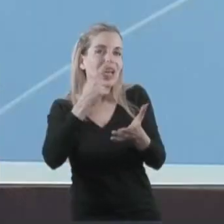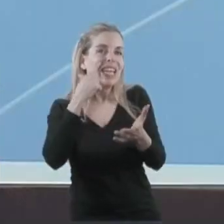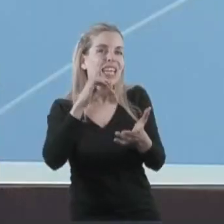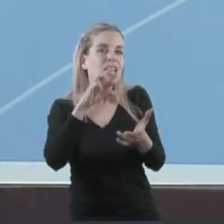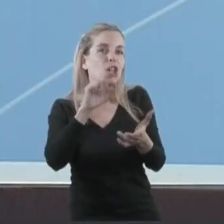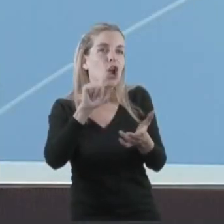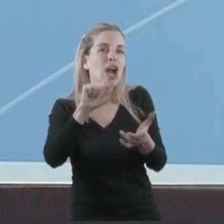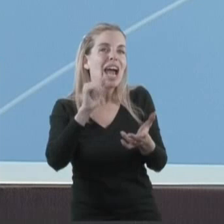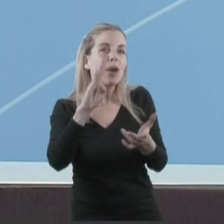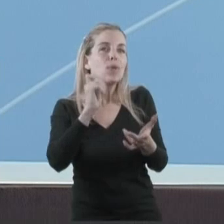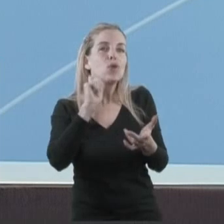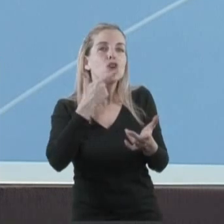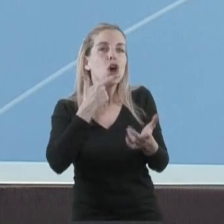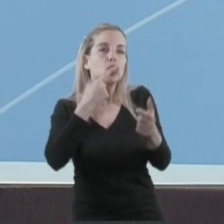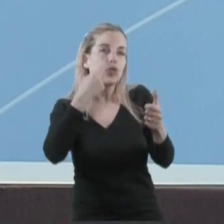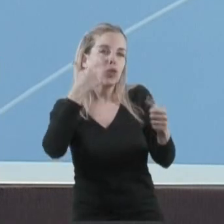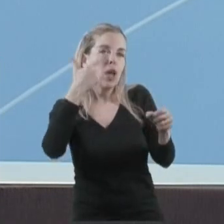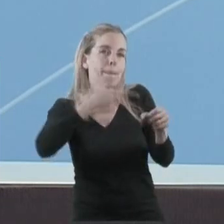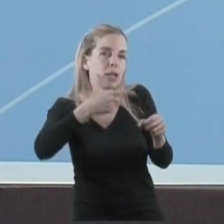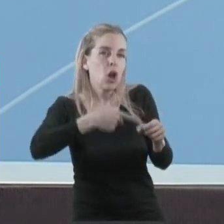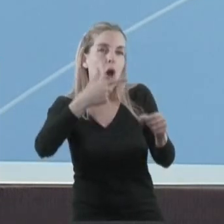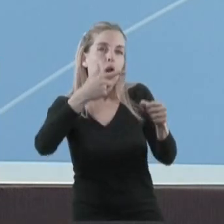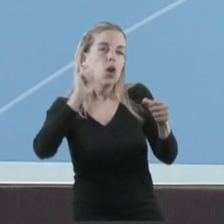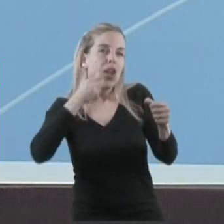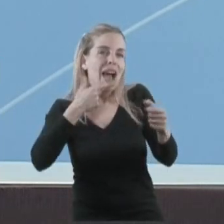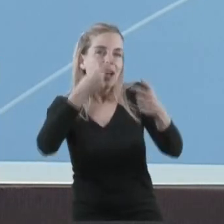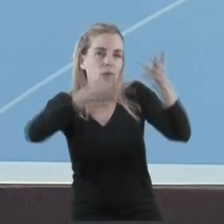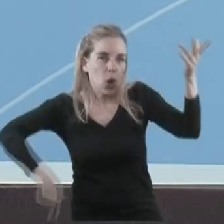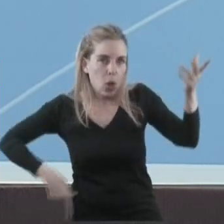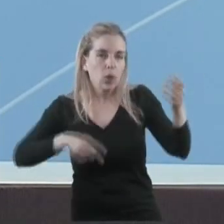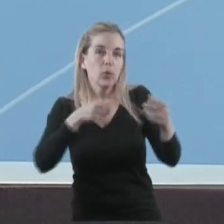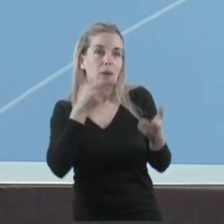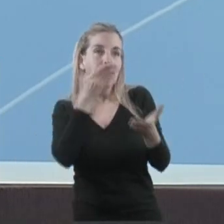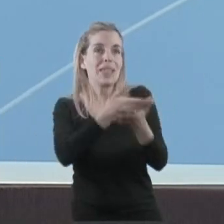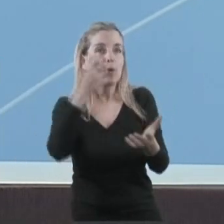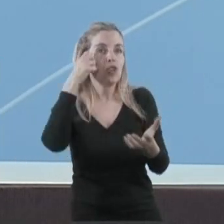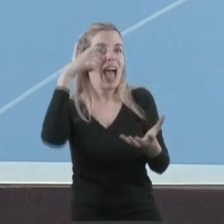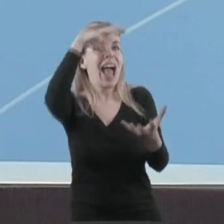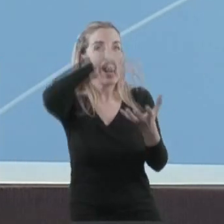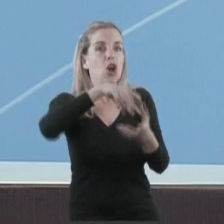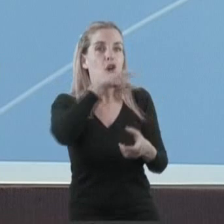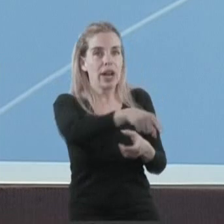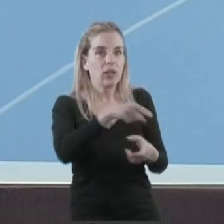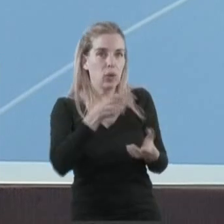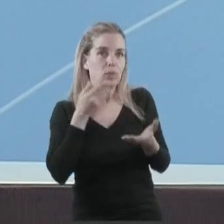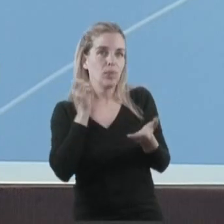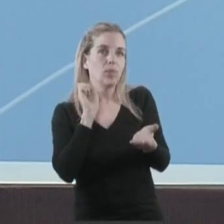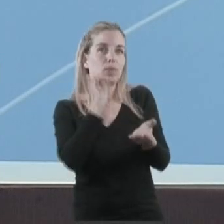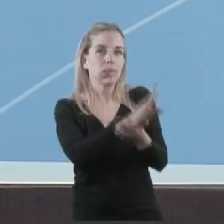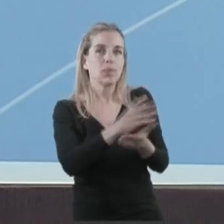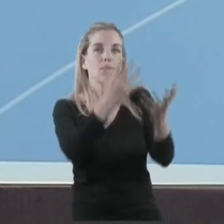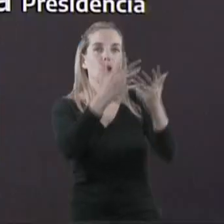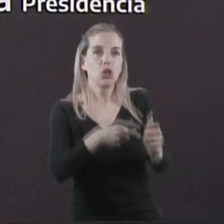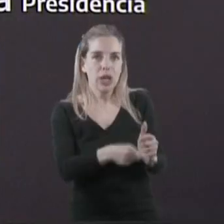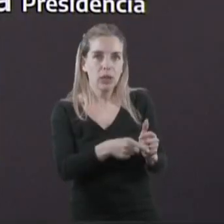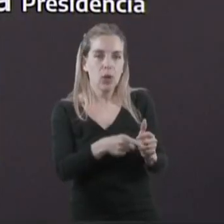que nuevamente nos acompañe. Es con la lógica de que se va transitando de una estructura en donde hay mayor